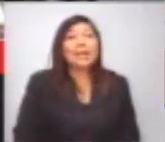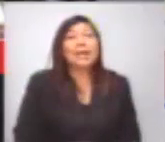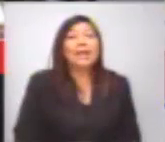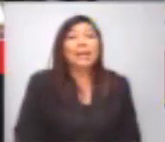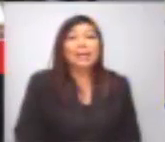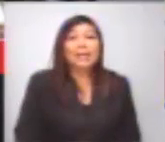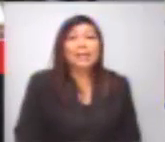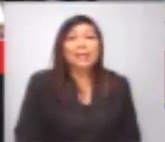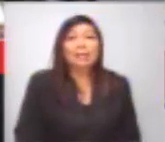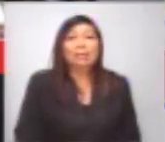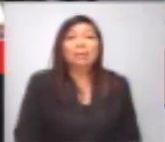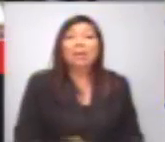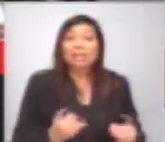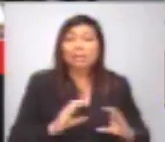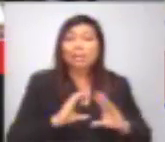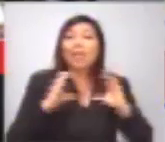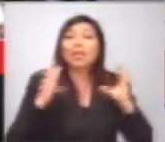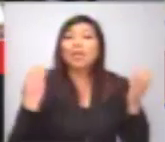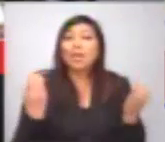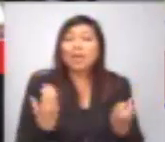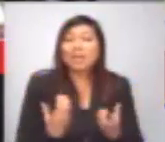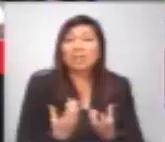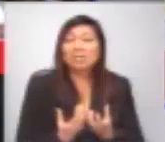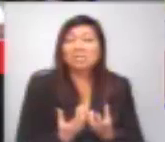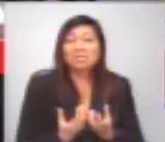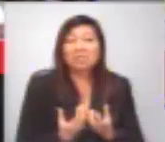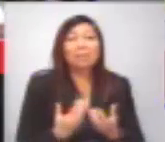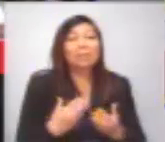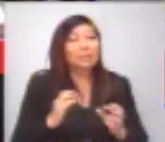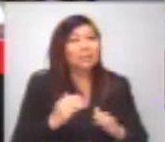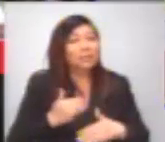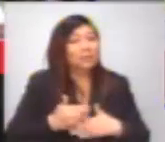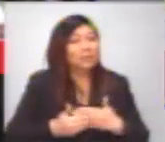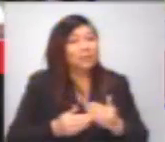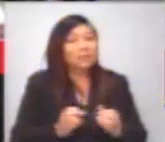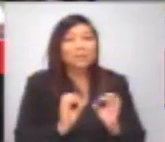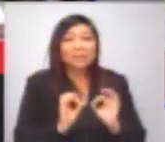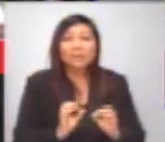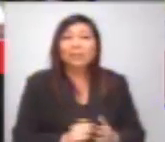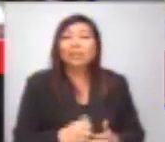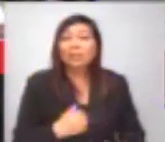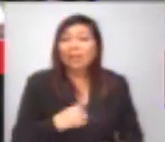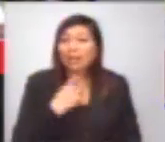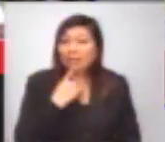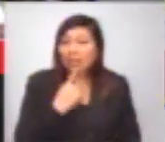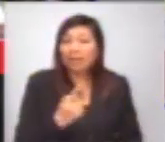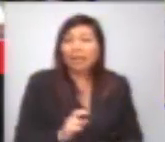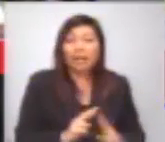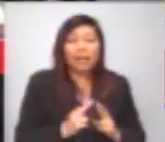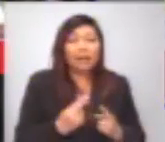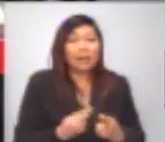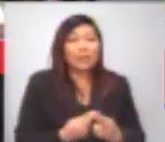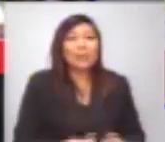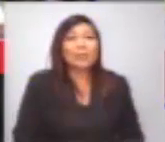ministra, este Parlamento, yo creo que traicionando al pueblo, y yo lo dije en la sesión